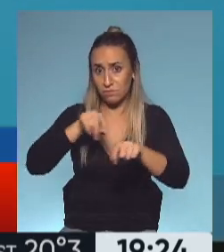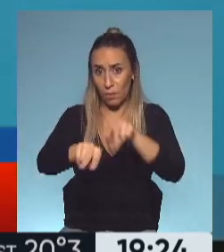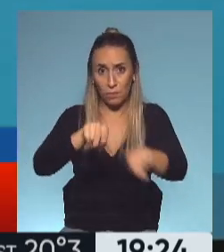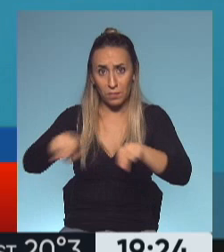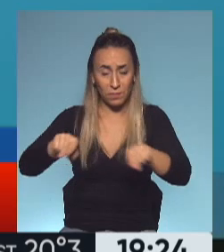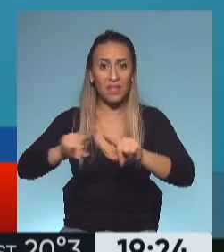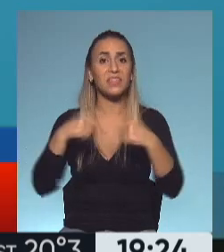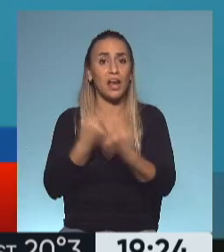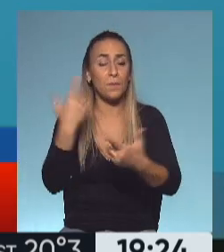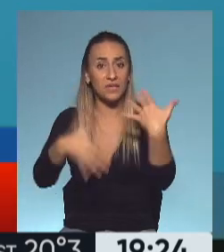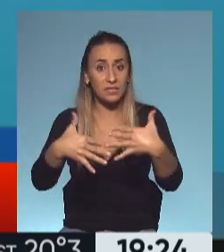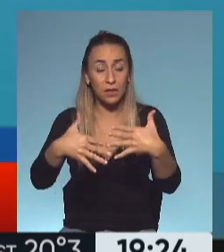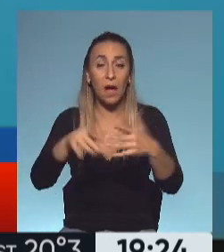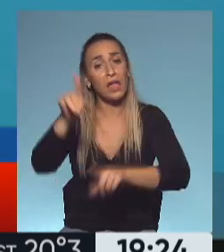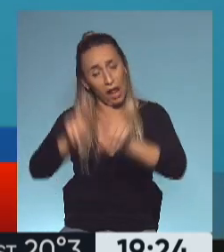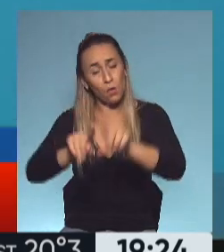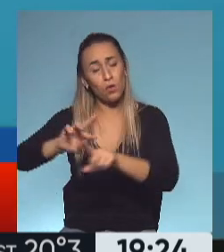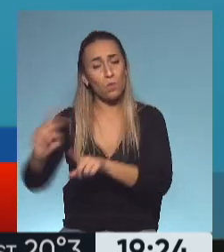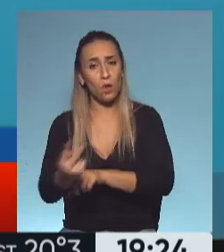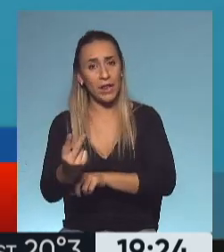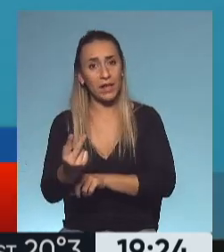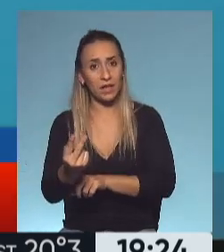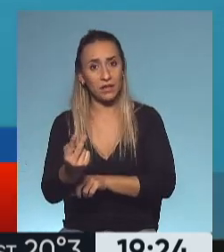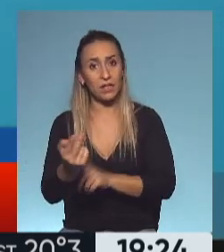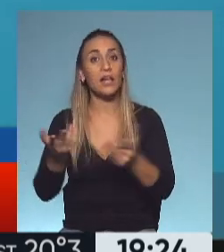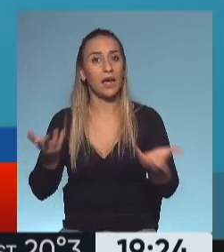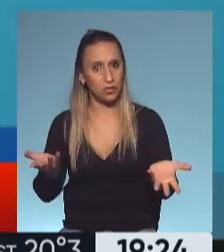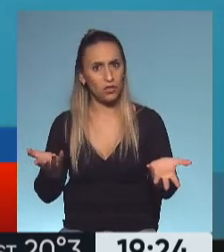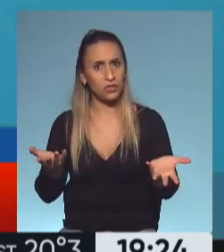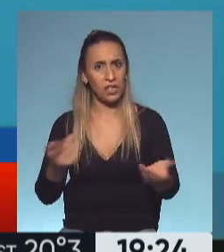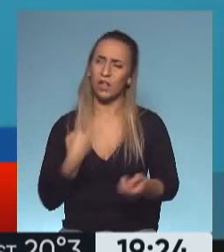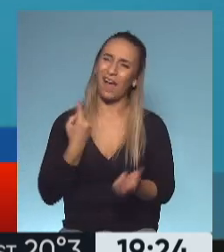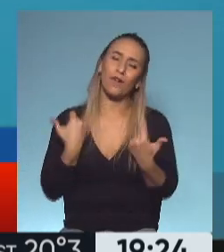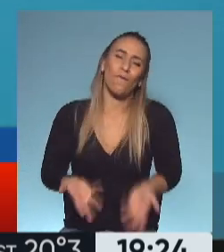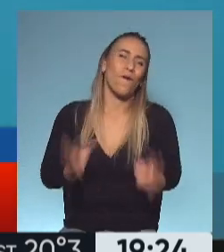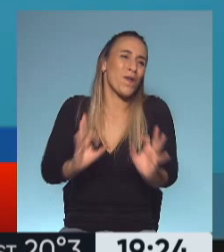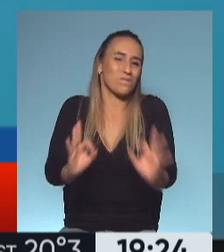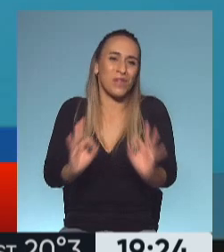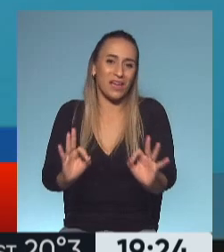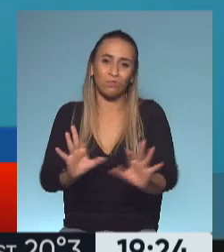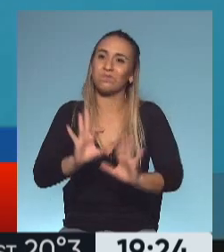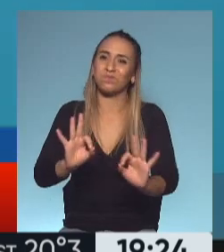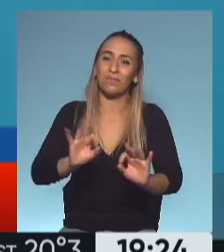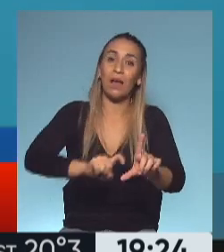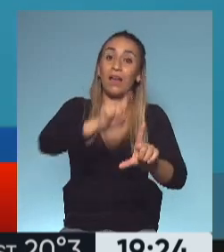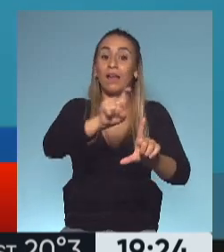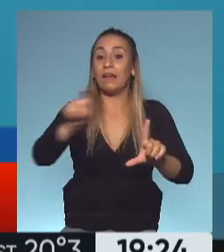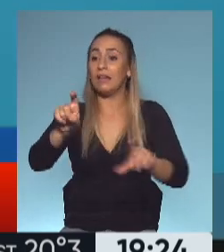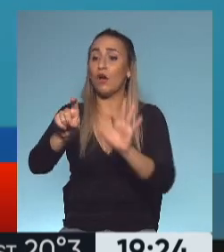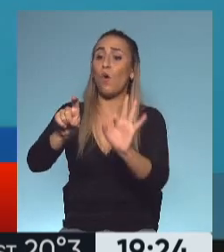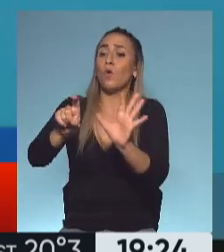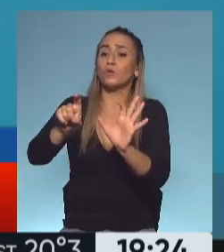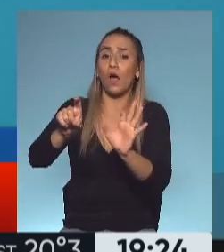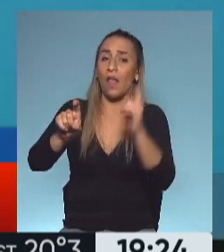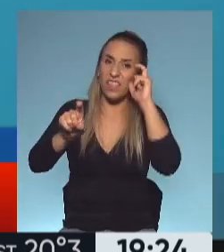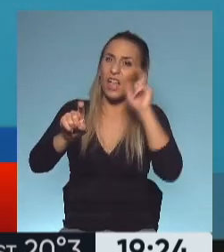proporción llevan a la muerte. Entonces, conformarnos con estar en los niveles de